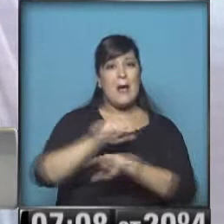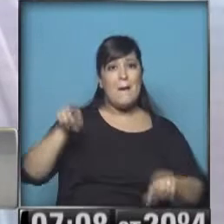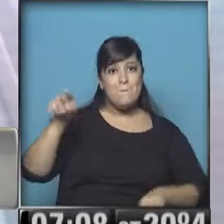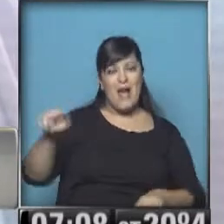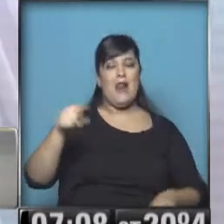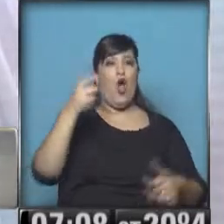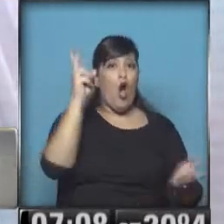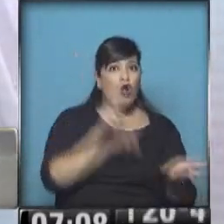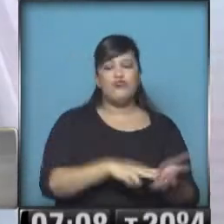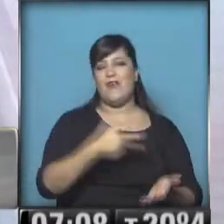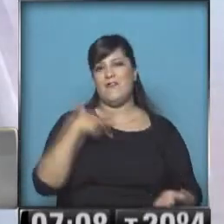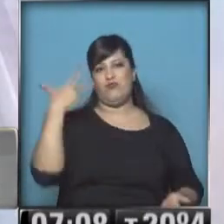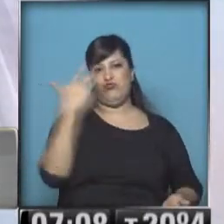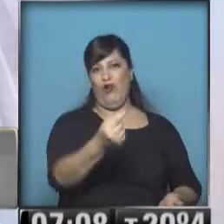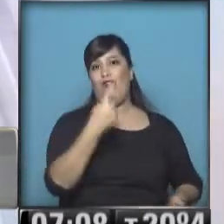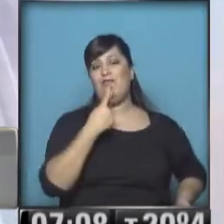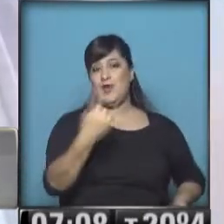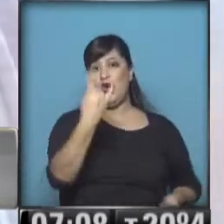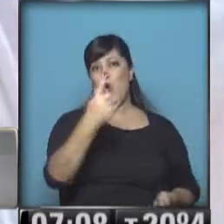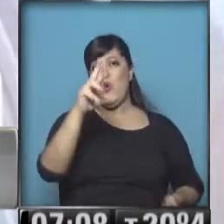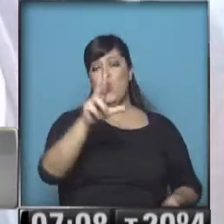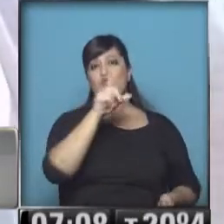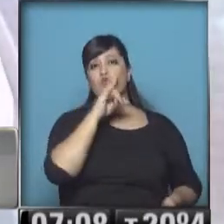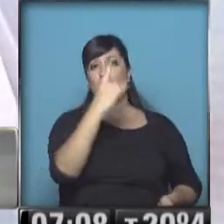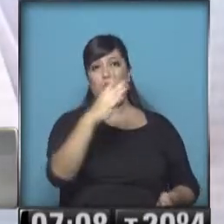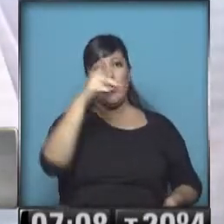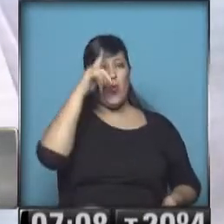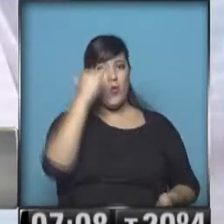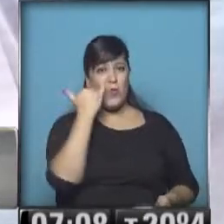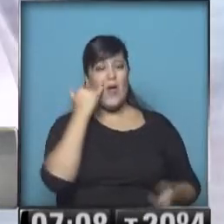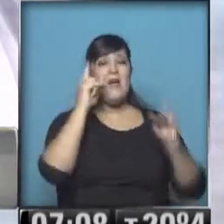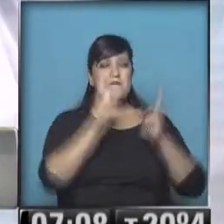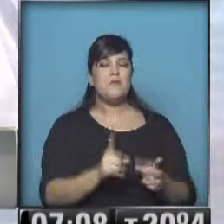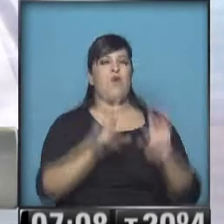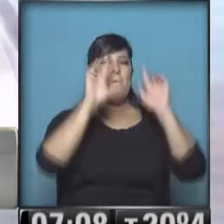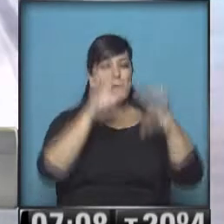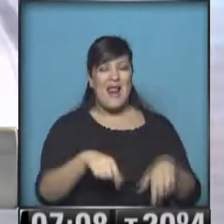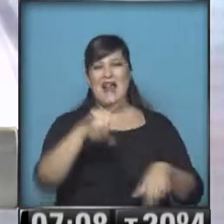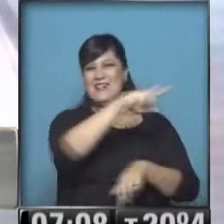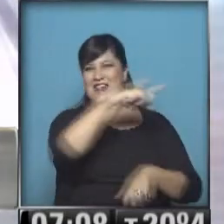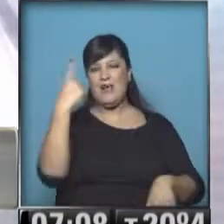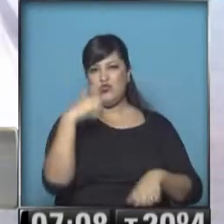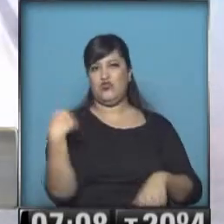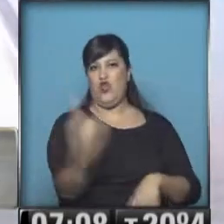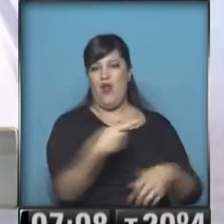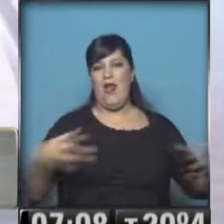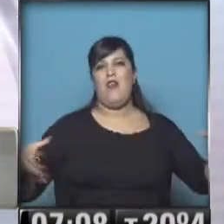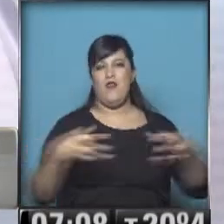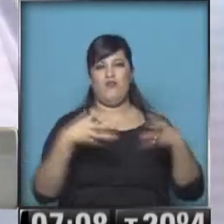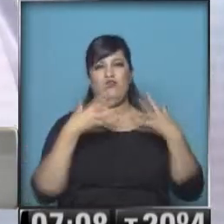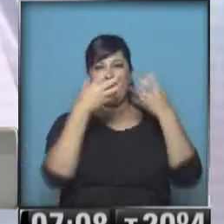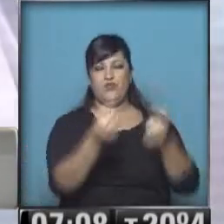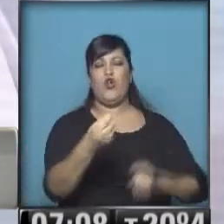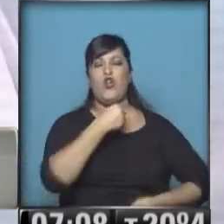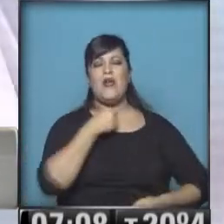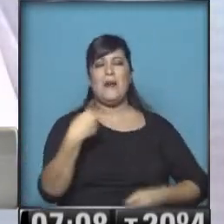de Romero, dijo Urtubey en la jornada de ayer. A ver, recordemos, somos parte de este proyecto nacional. Los argentinos de este rincón de la Argentina queremos seguir